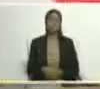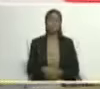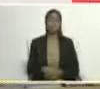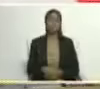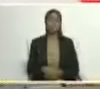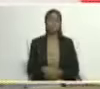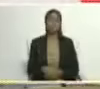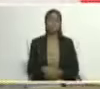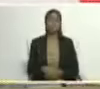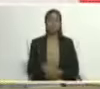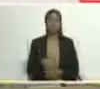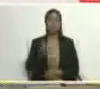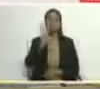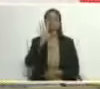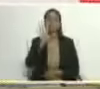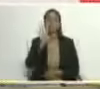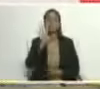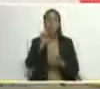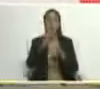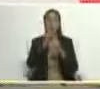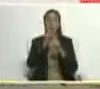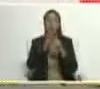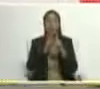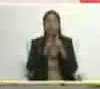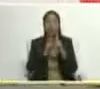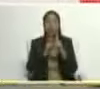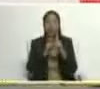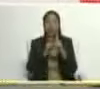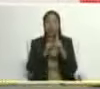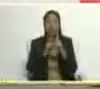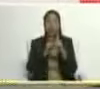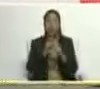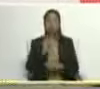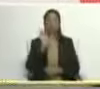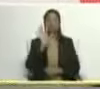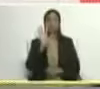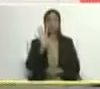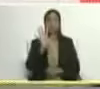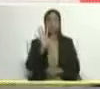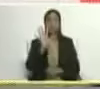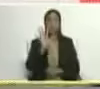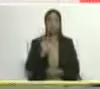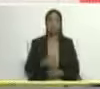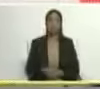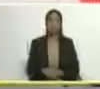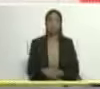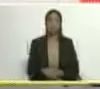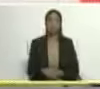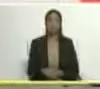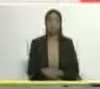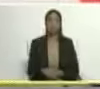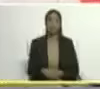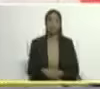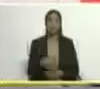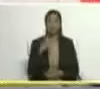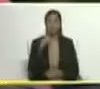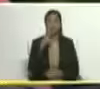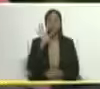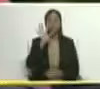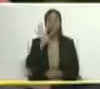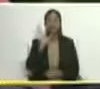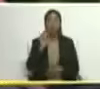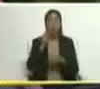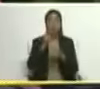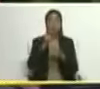por lo menos 5 grados, Díaz-Canel, Pierre, Gastón, por lo menos